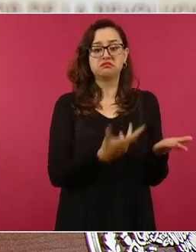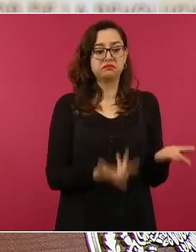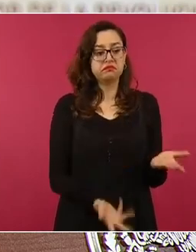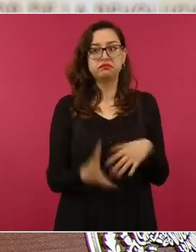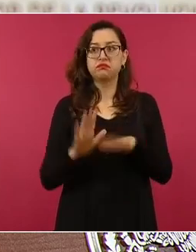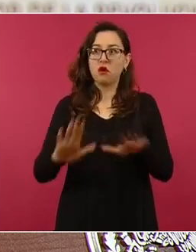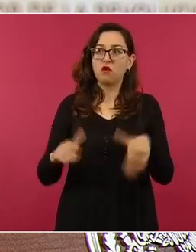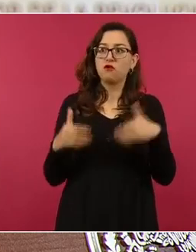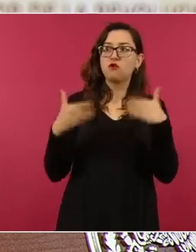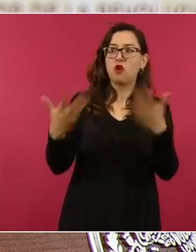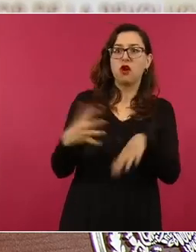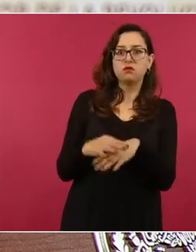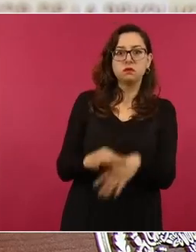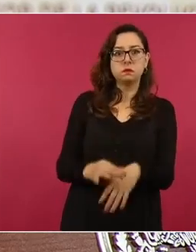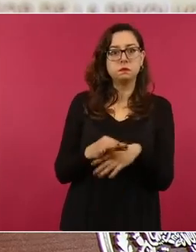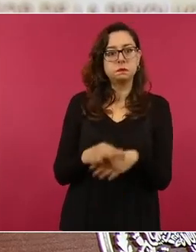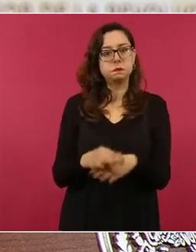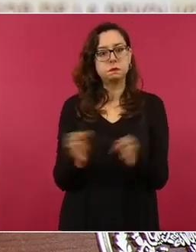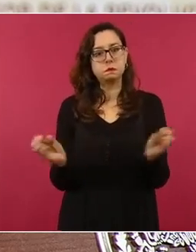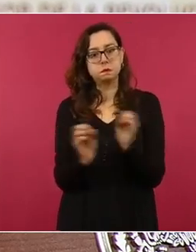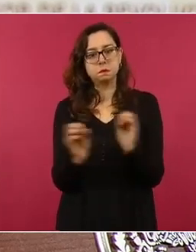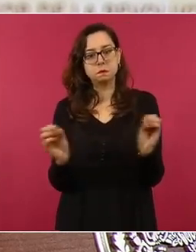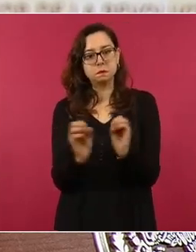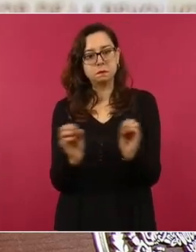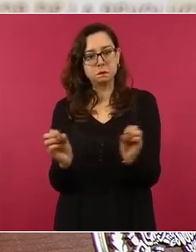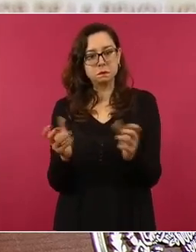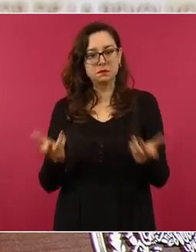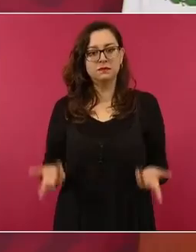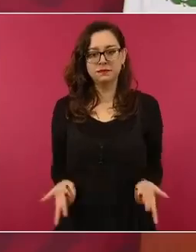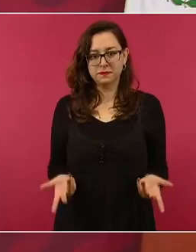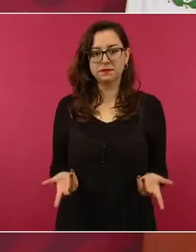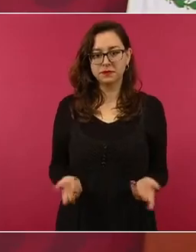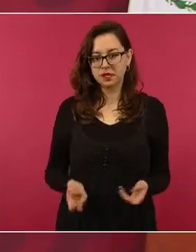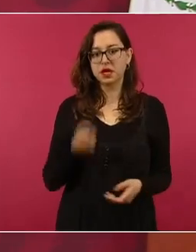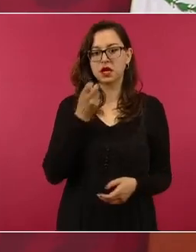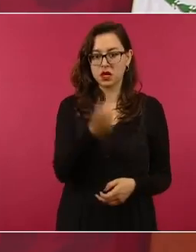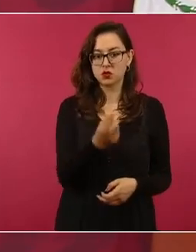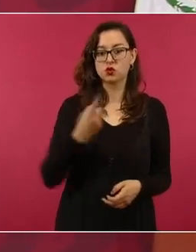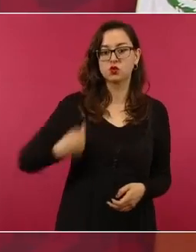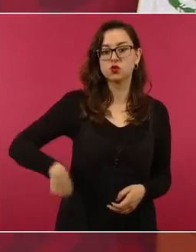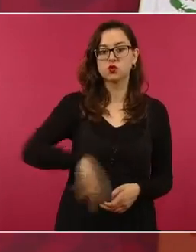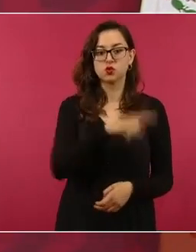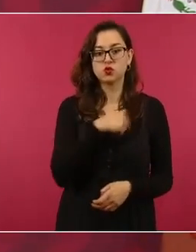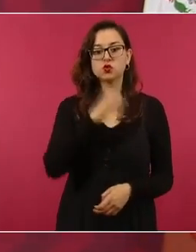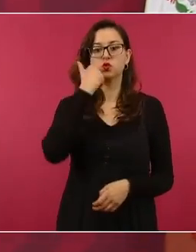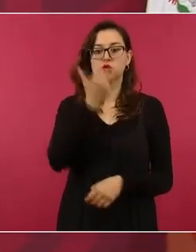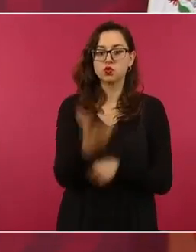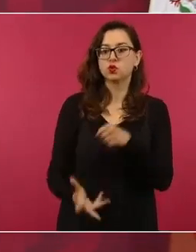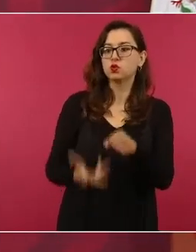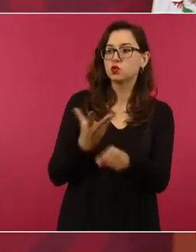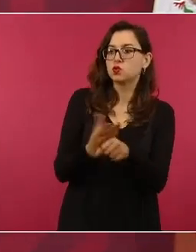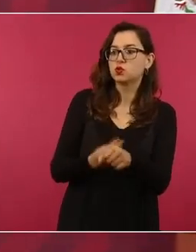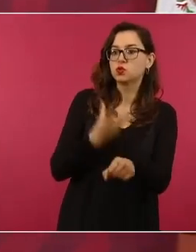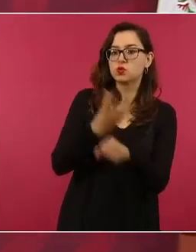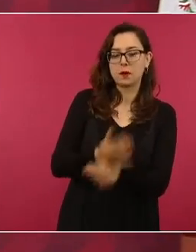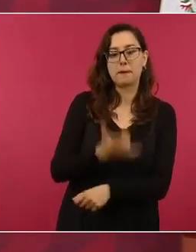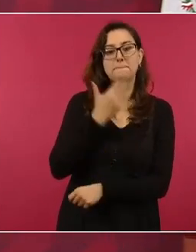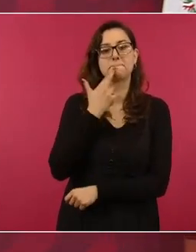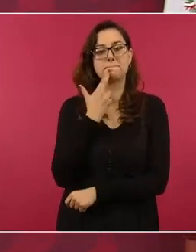lo que queremos es mejorar el sistema de salud pública. Es un